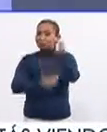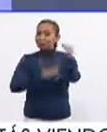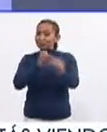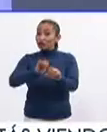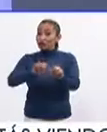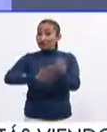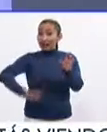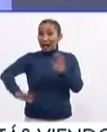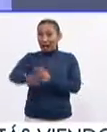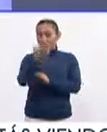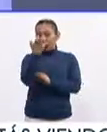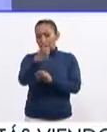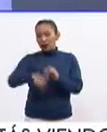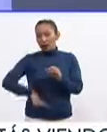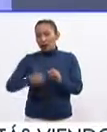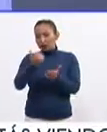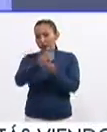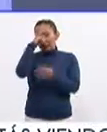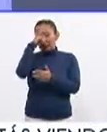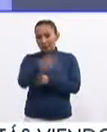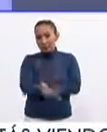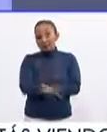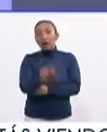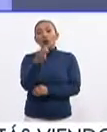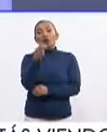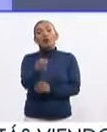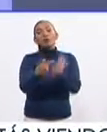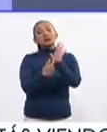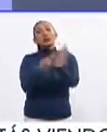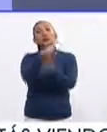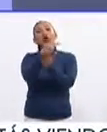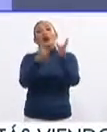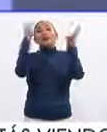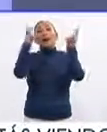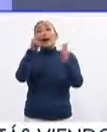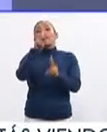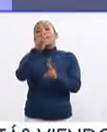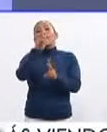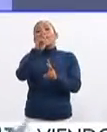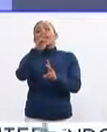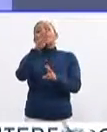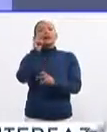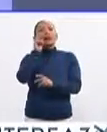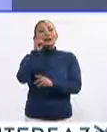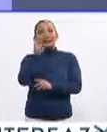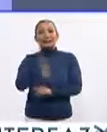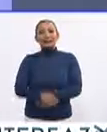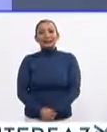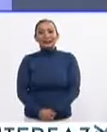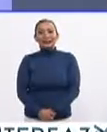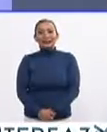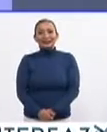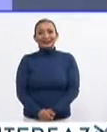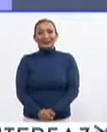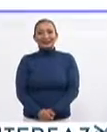de una sociedad. Es por eso que el gobierno de la Ciudad de México presentó el programa Pilares. Vamos a ver de qué se trata.